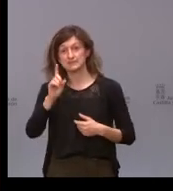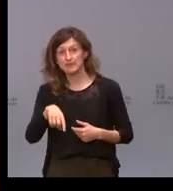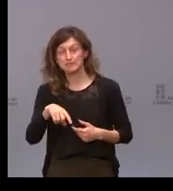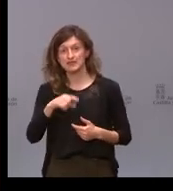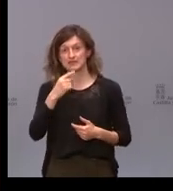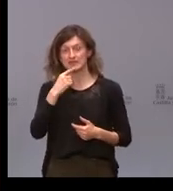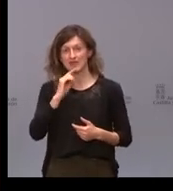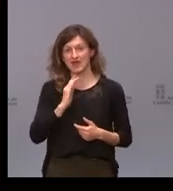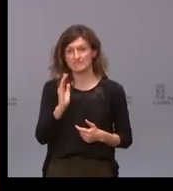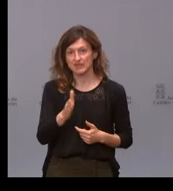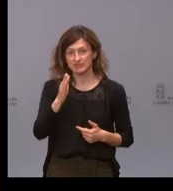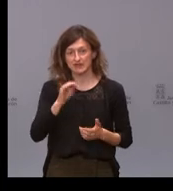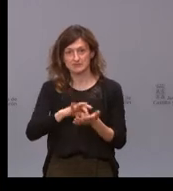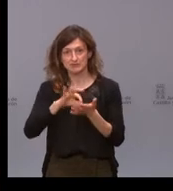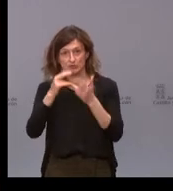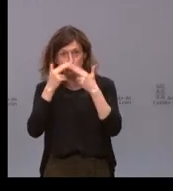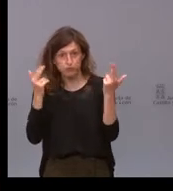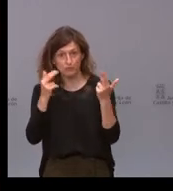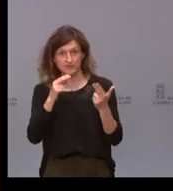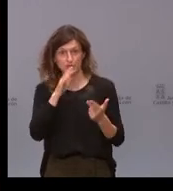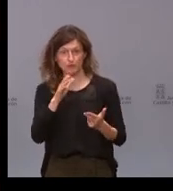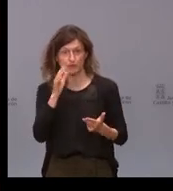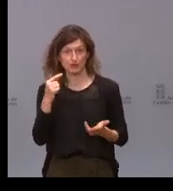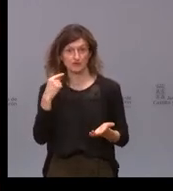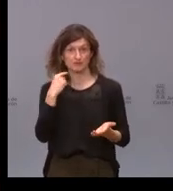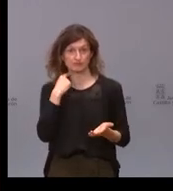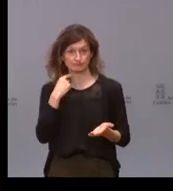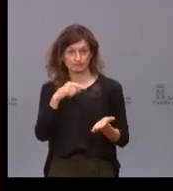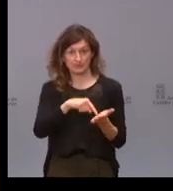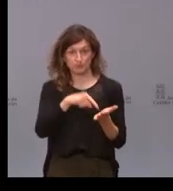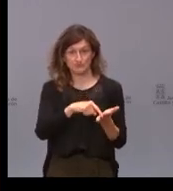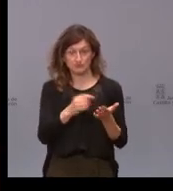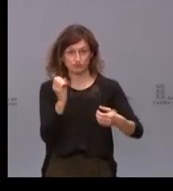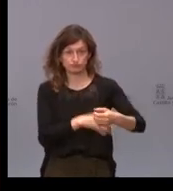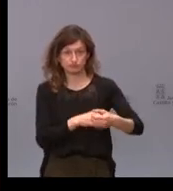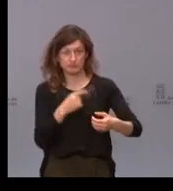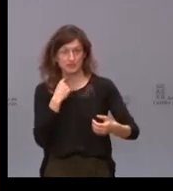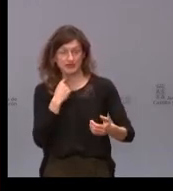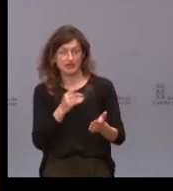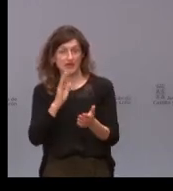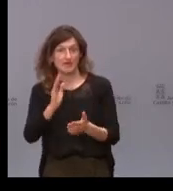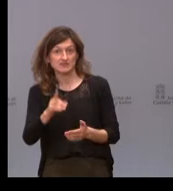los servicios públicos con ésta al dejar de ingresar estas cantidades gracias